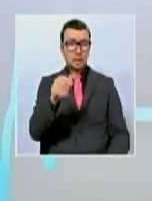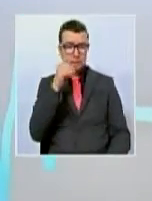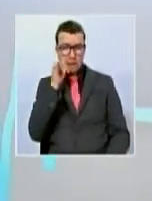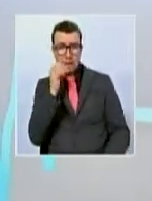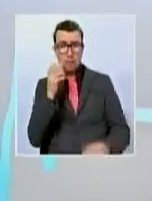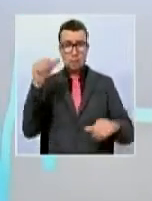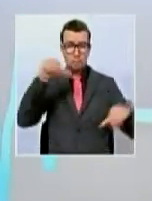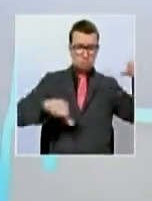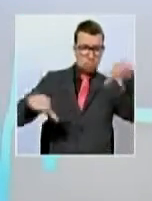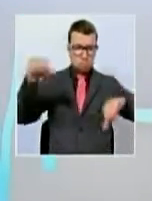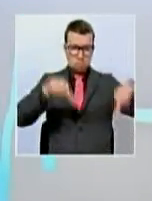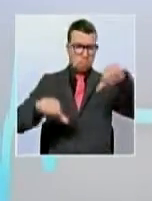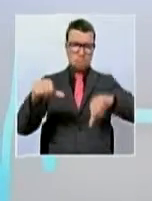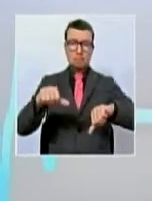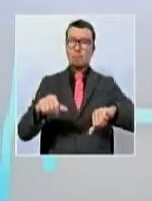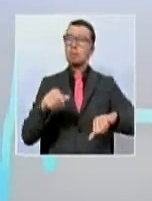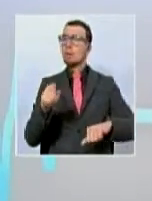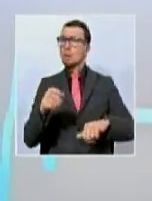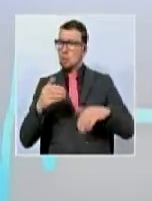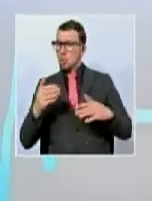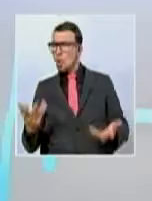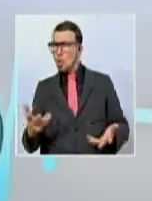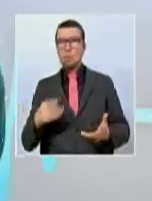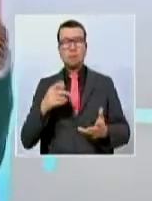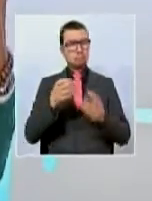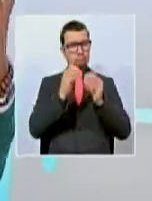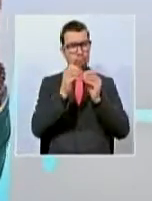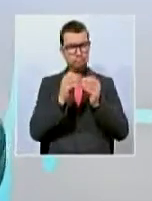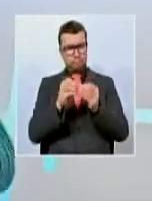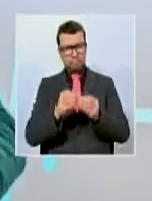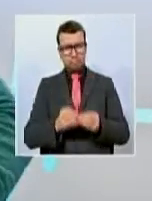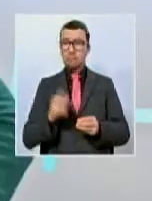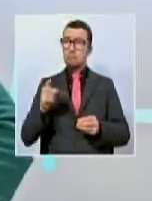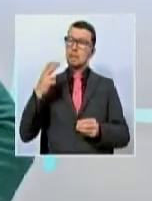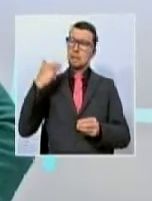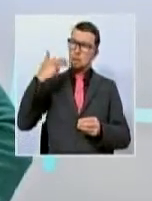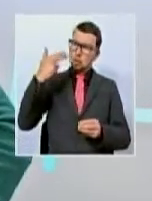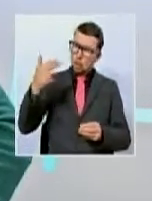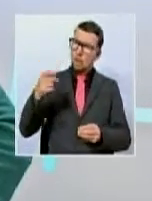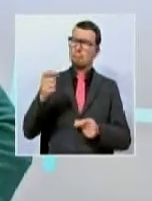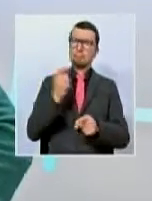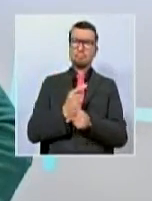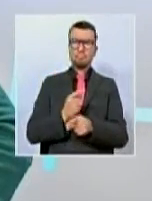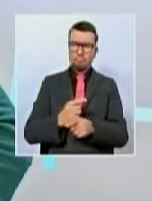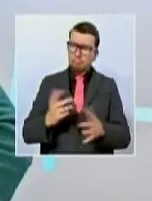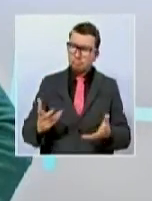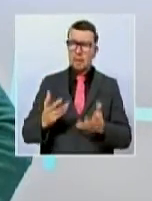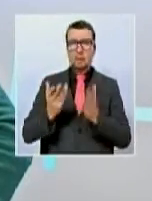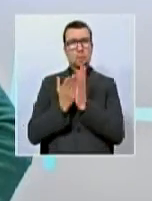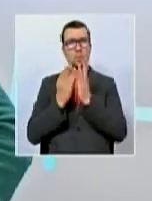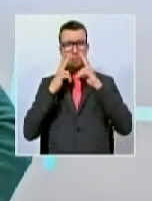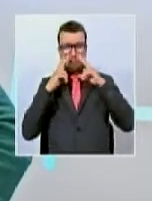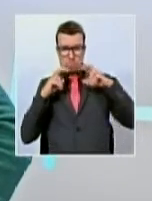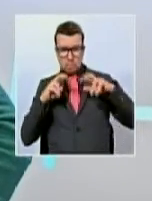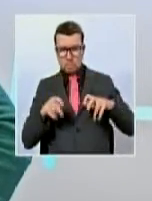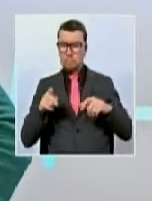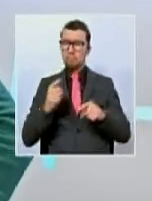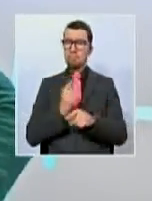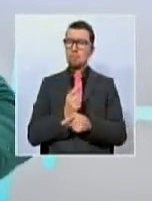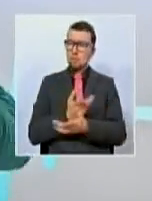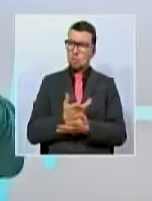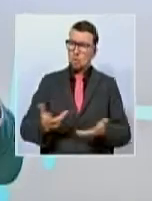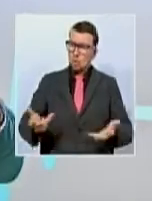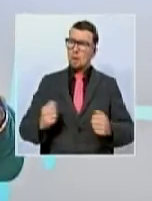químico. ¿Qué es lo que hay detrás de un producto? ¿Qué es toda esa historia de estudio, de academia?